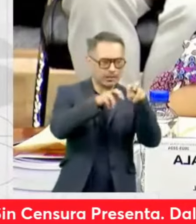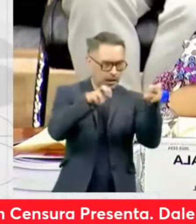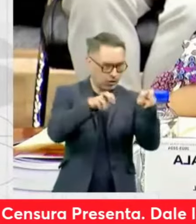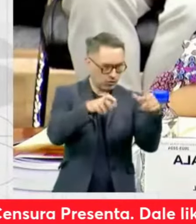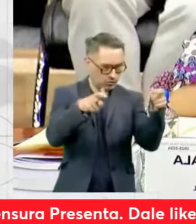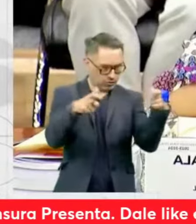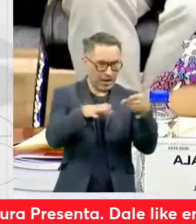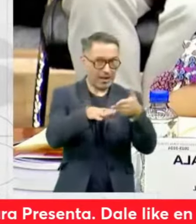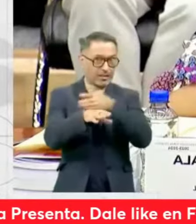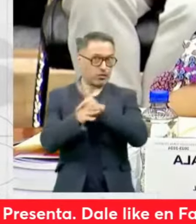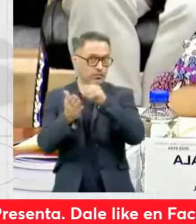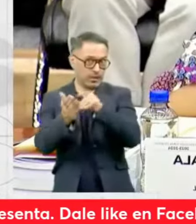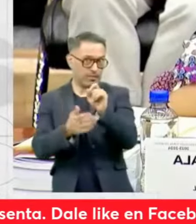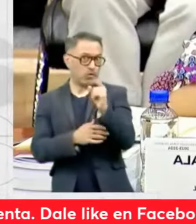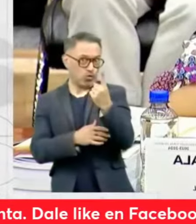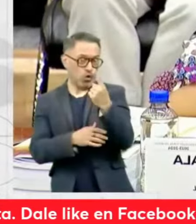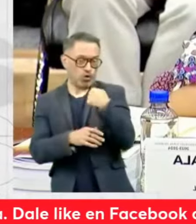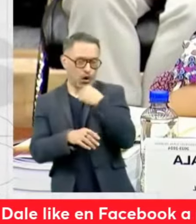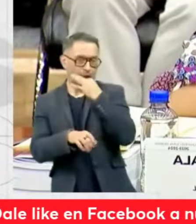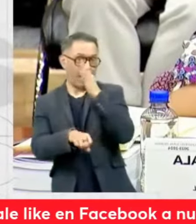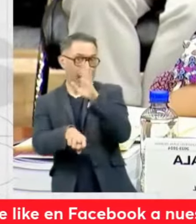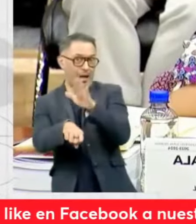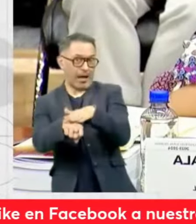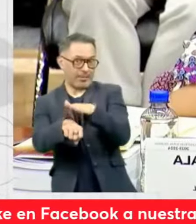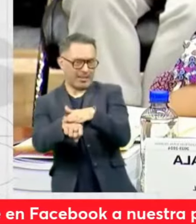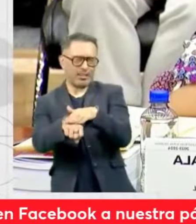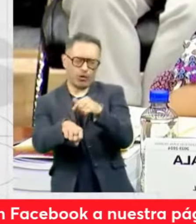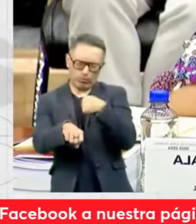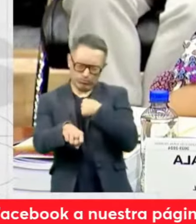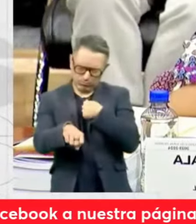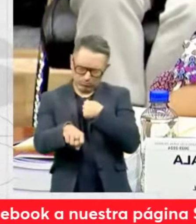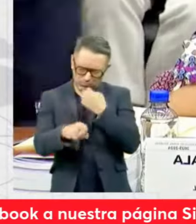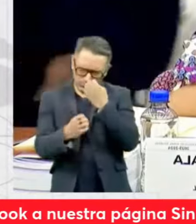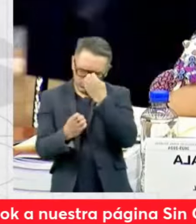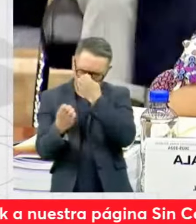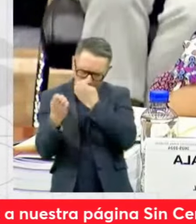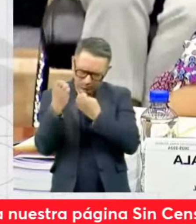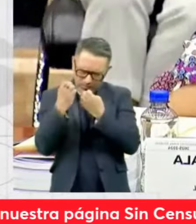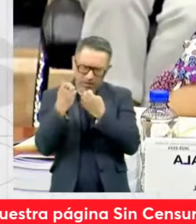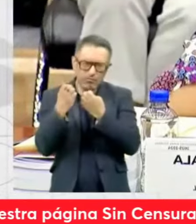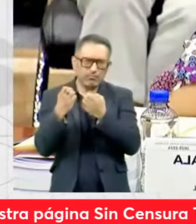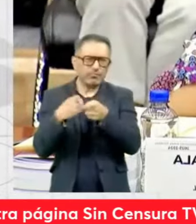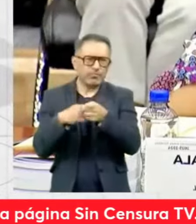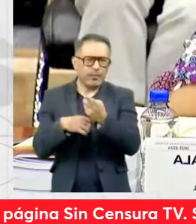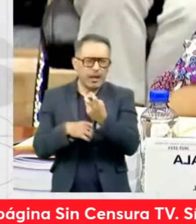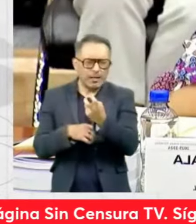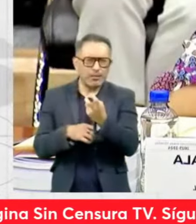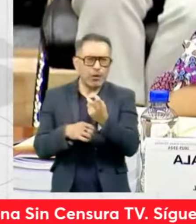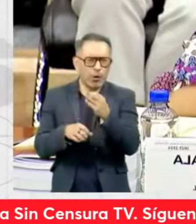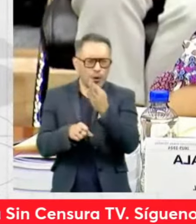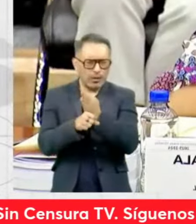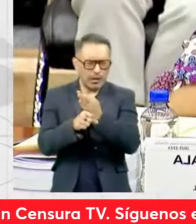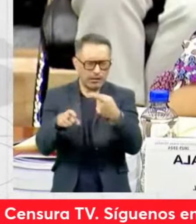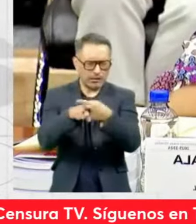advertí, me di a la tarea de analizar las razones por las que estamos frente a estas